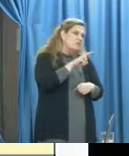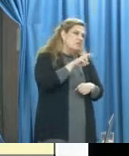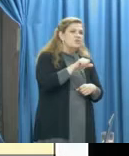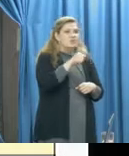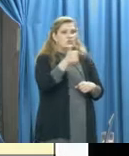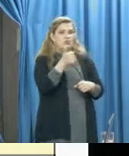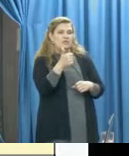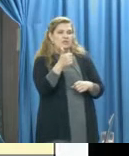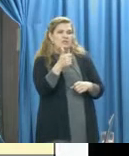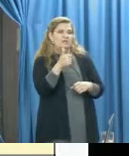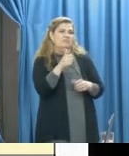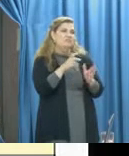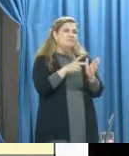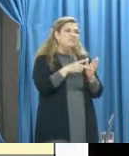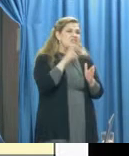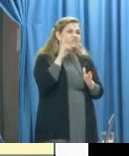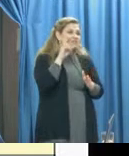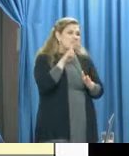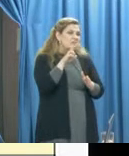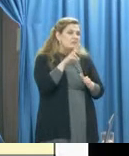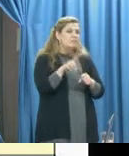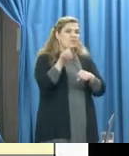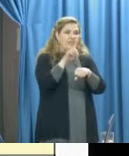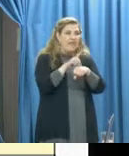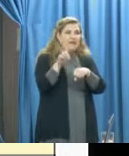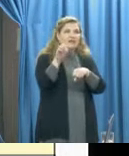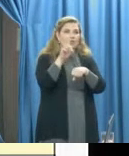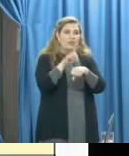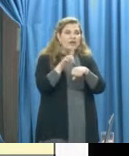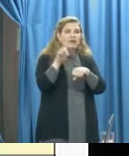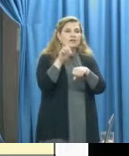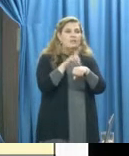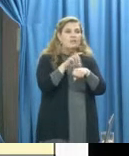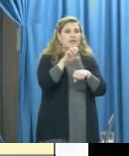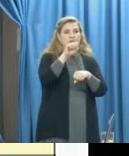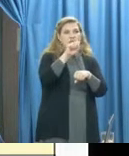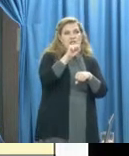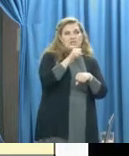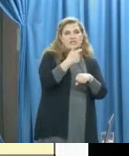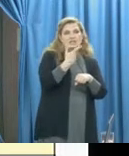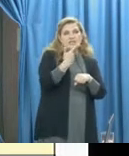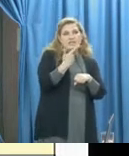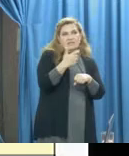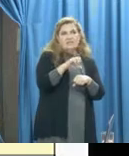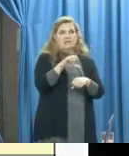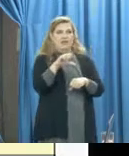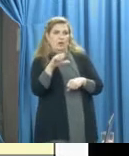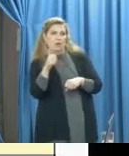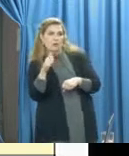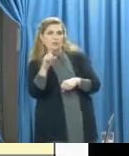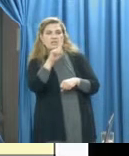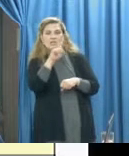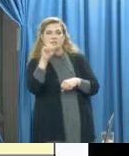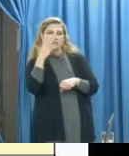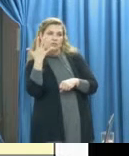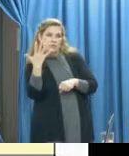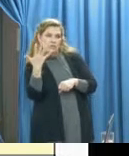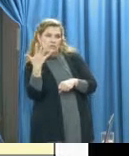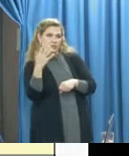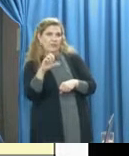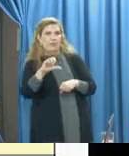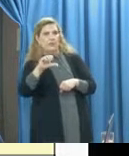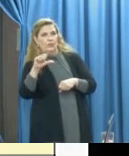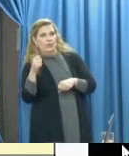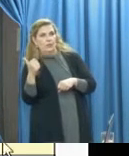Nuevamente la tabla, les digo que se mueve a diario. Son 67 aquí, las recesivas 105.